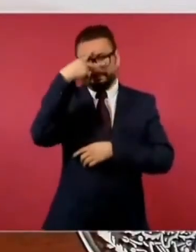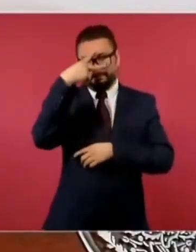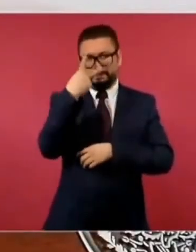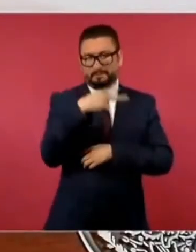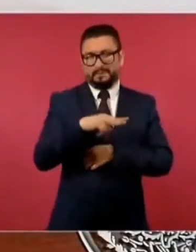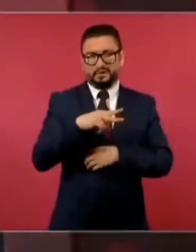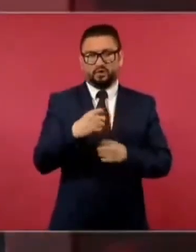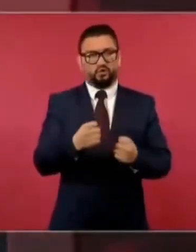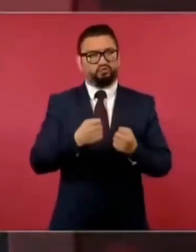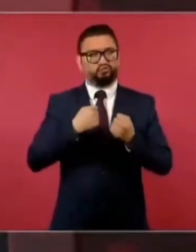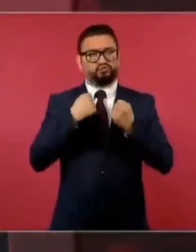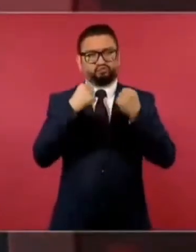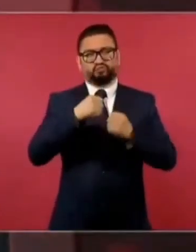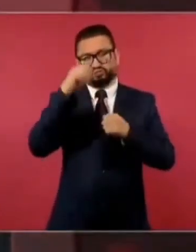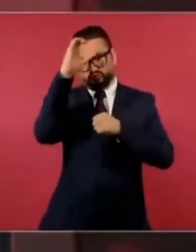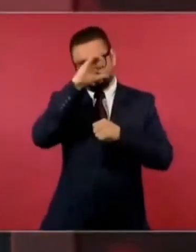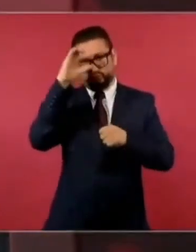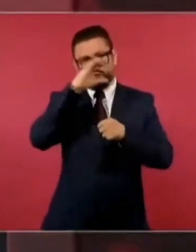cultural en el mundo.